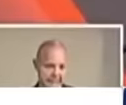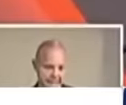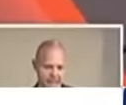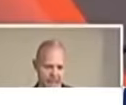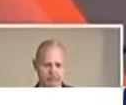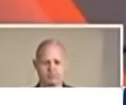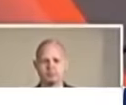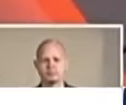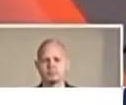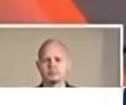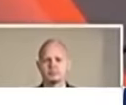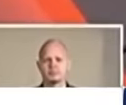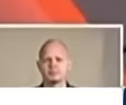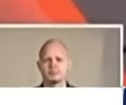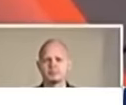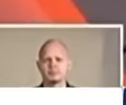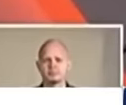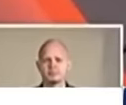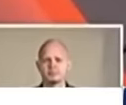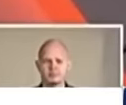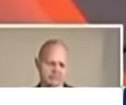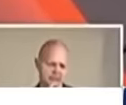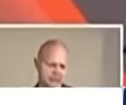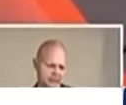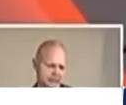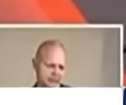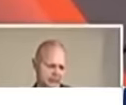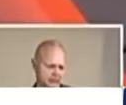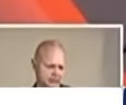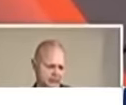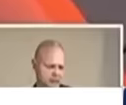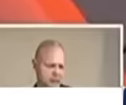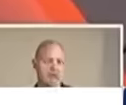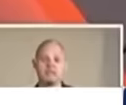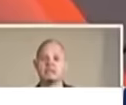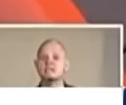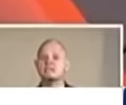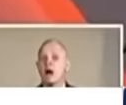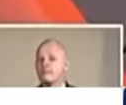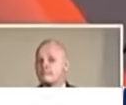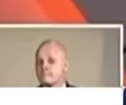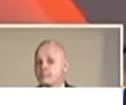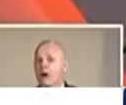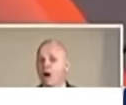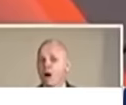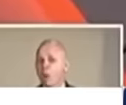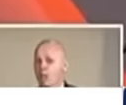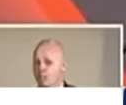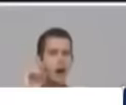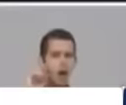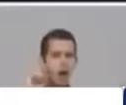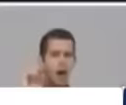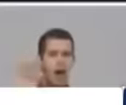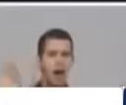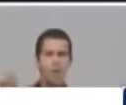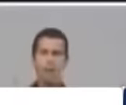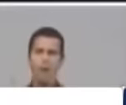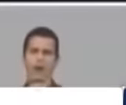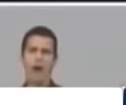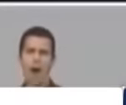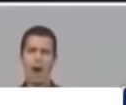suspende temporalmente la aceptación de depósitos bancarios en efectivo de dólares. Medidas del gobierno durante la